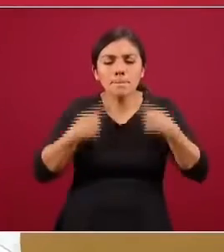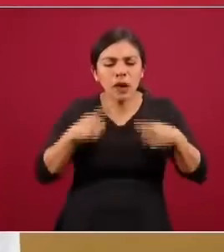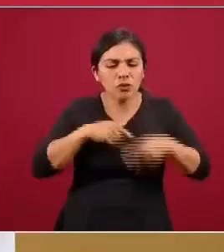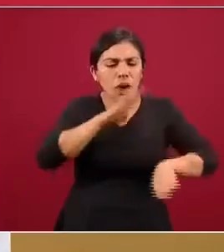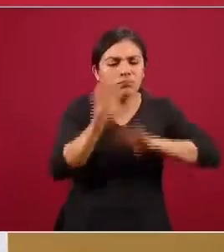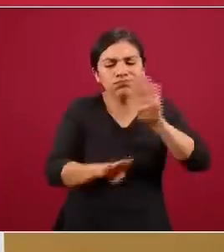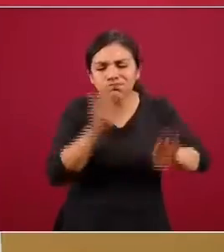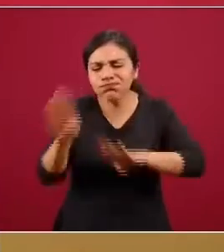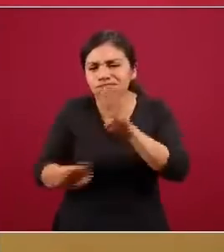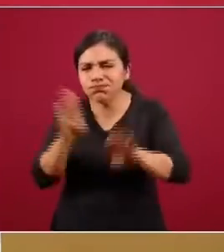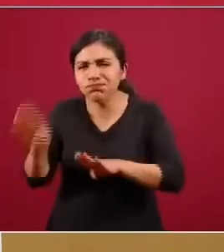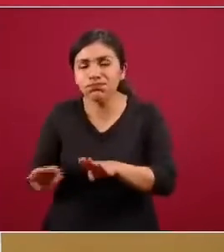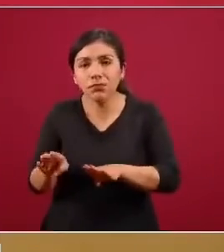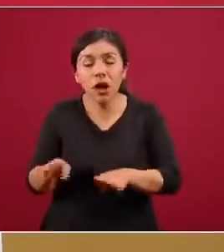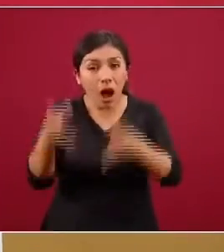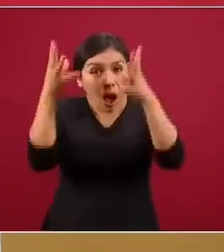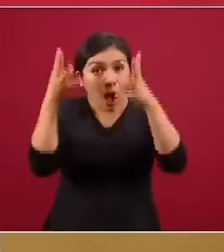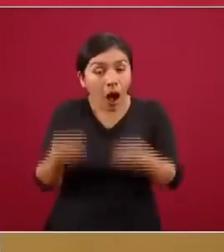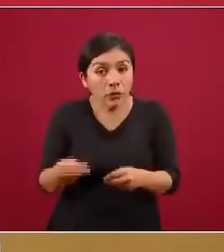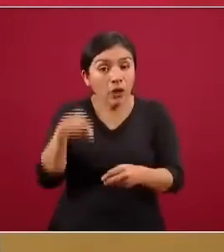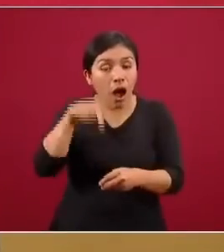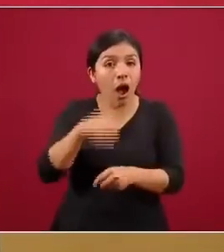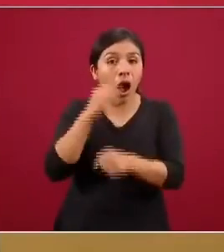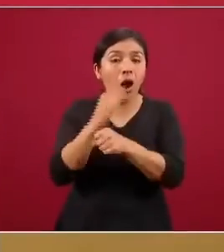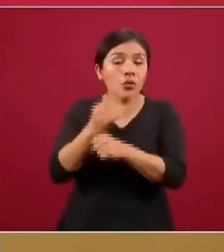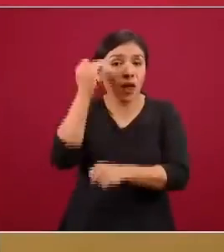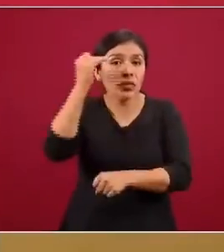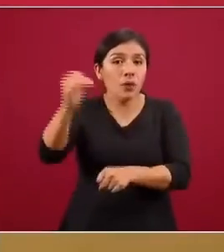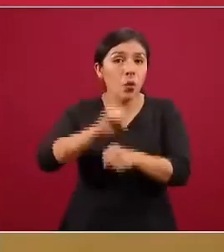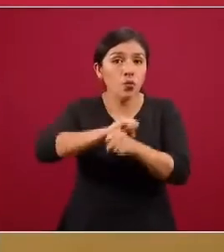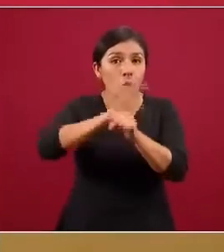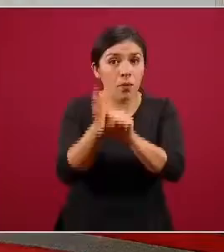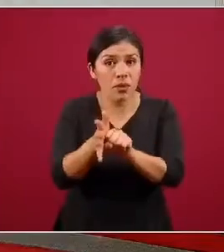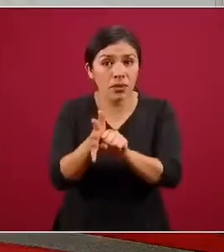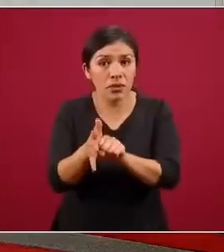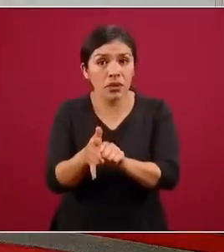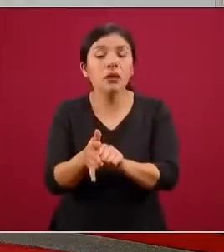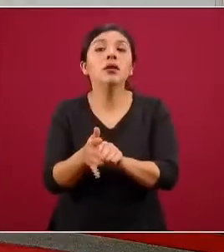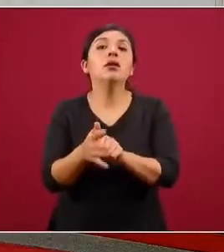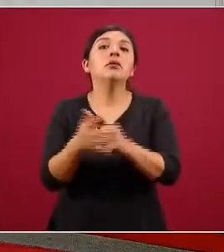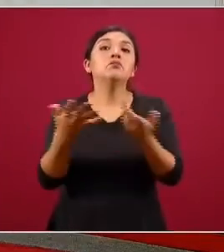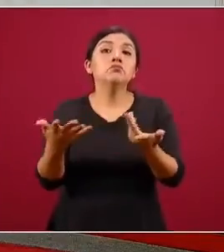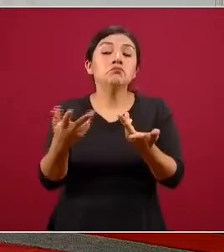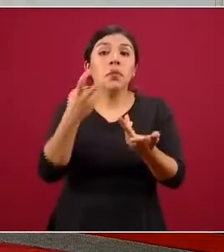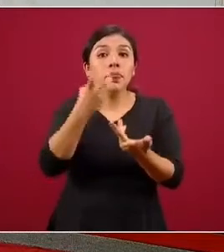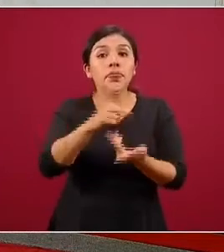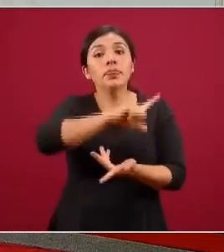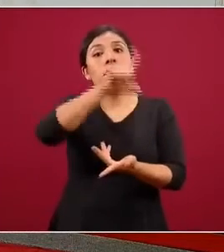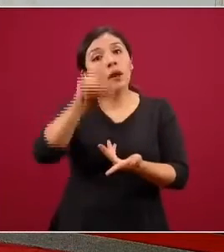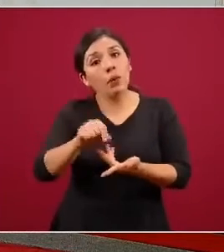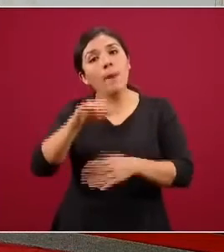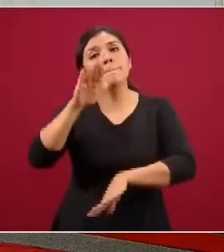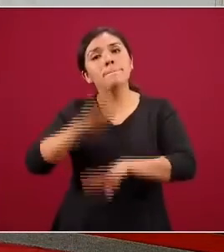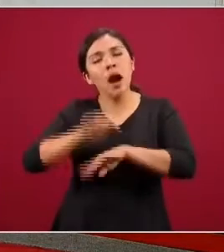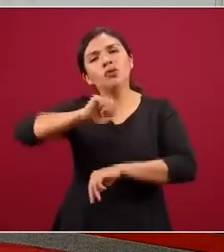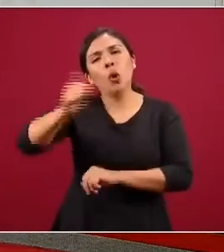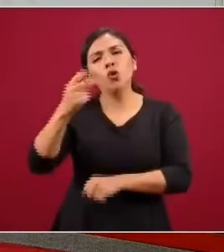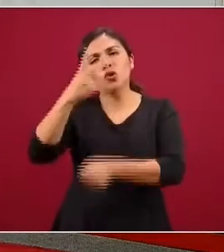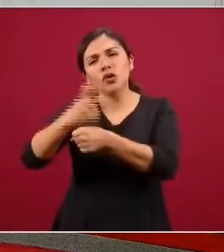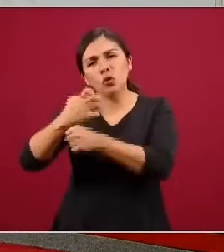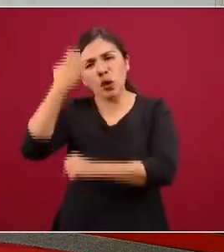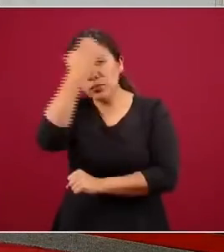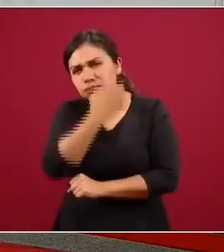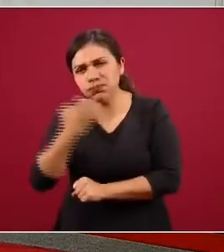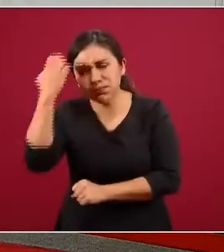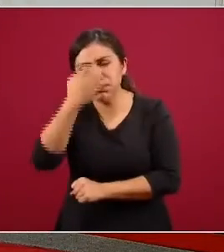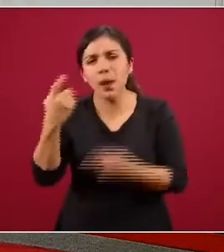mortalidad en exceso durante la epidemia de COVID y procederemos además a hacer otro subanálisis